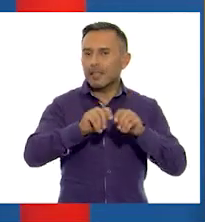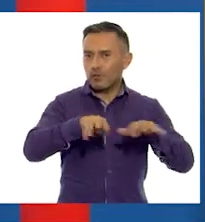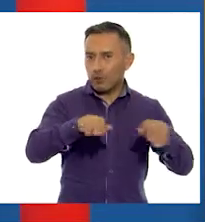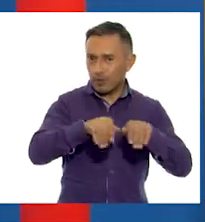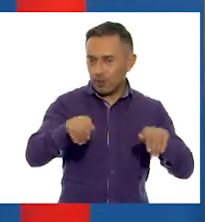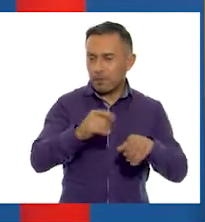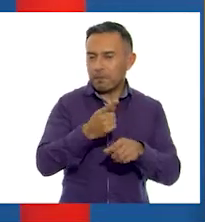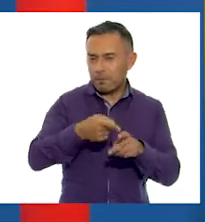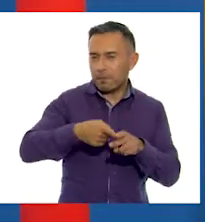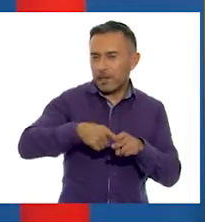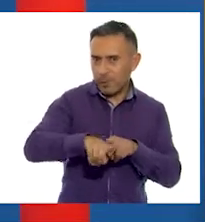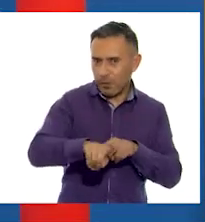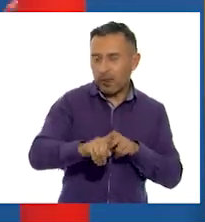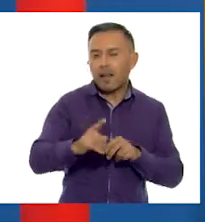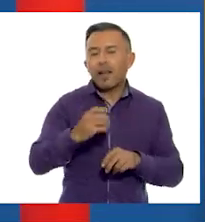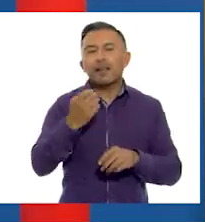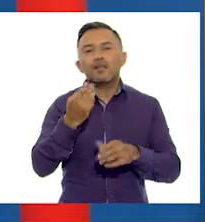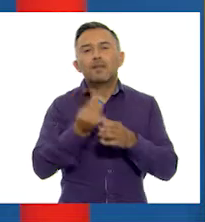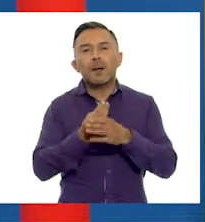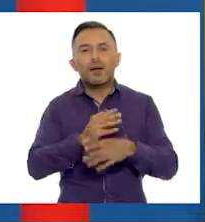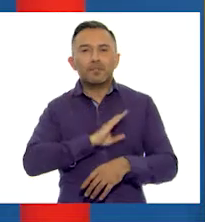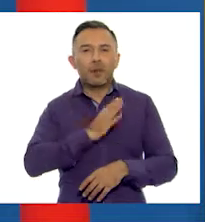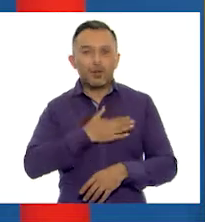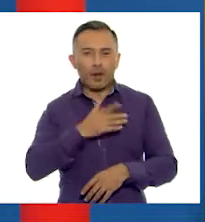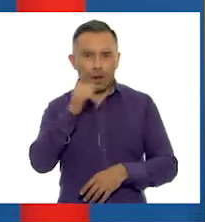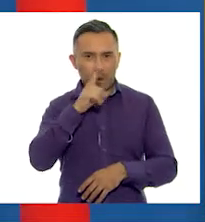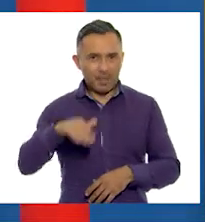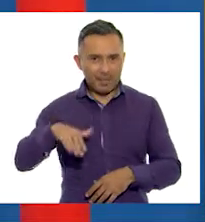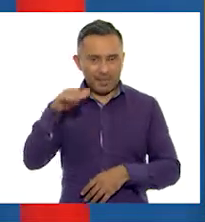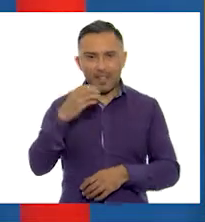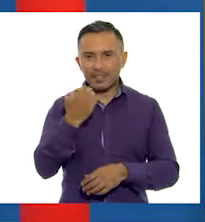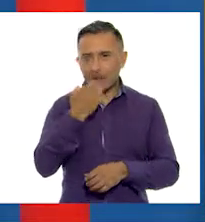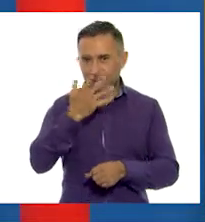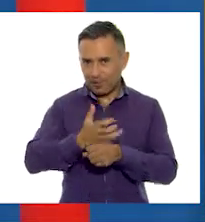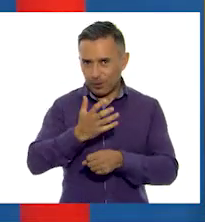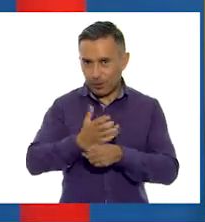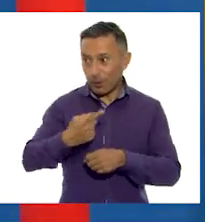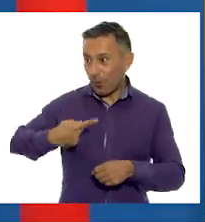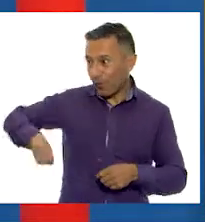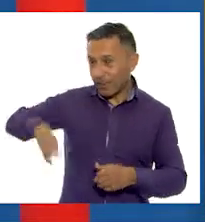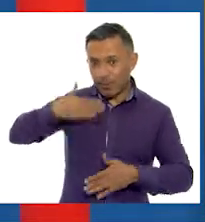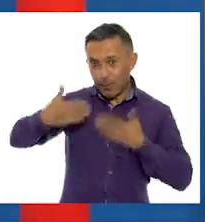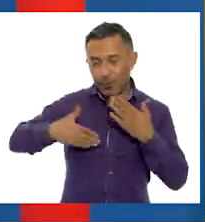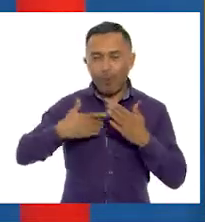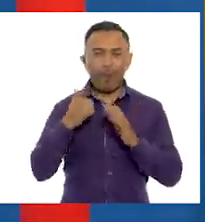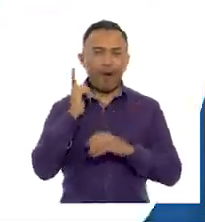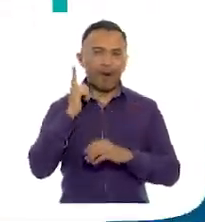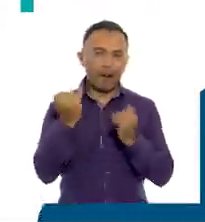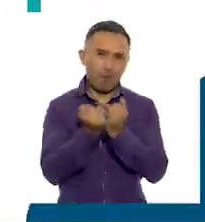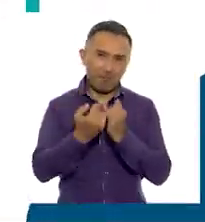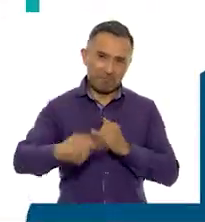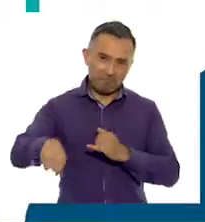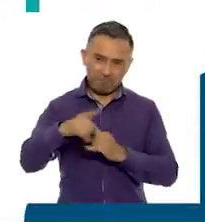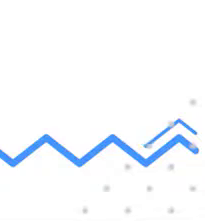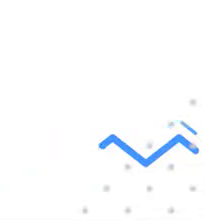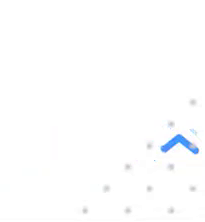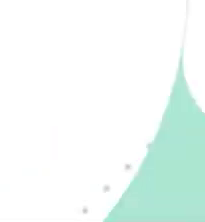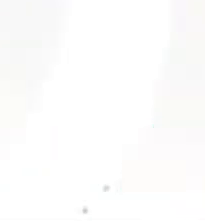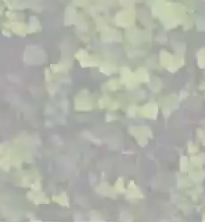estudio y cuándo se realizó. Por ejemplo, puede ser lo mismo si leemos algo como un